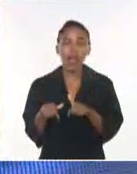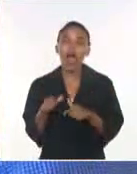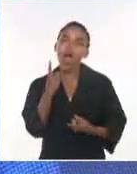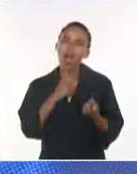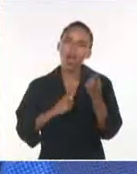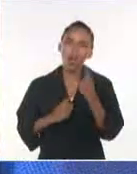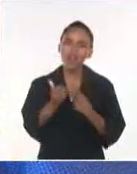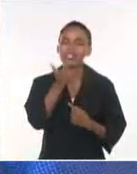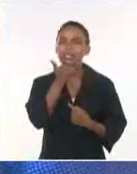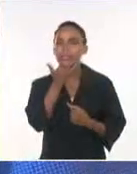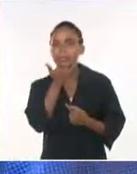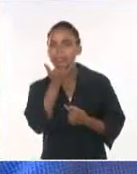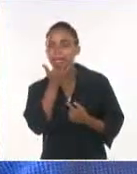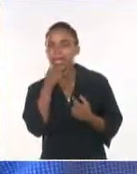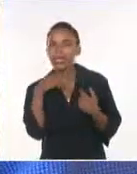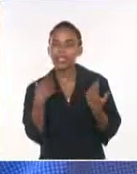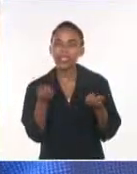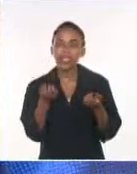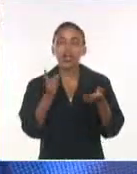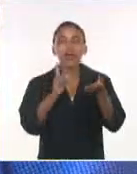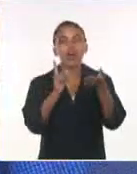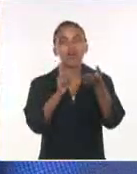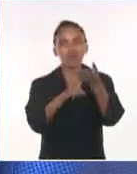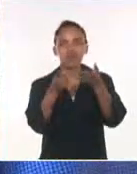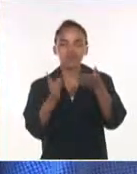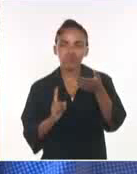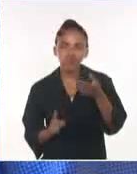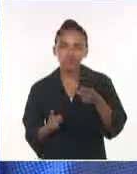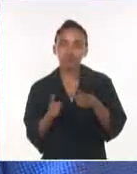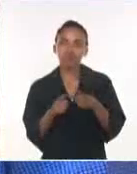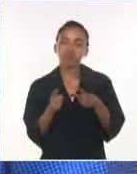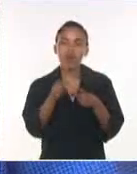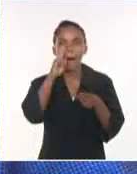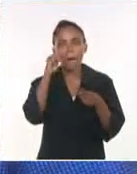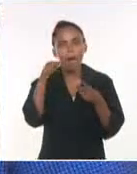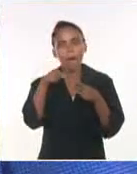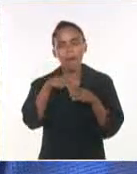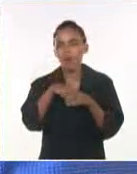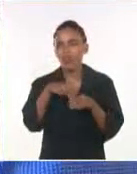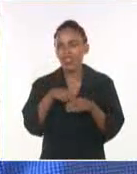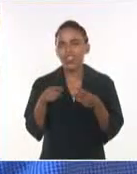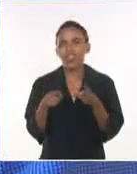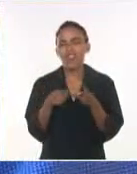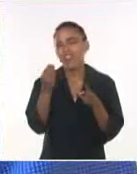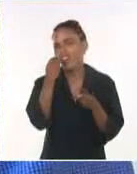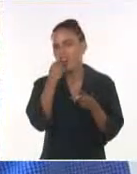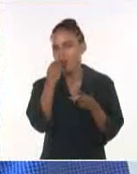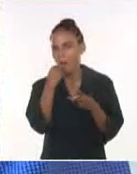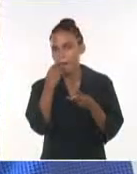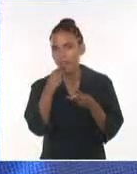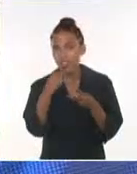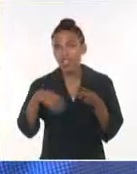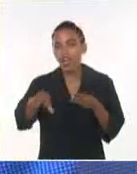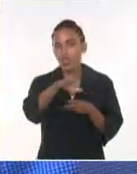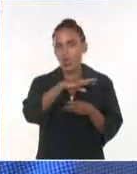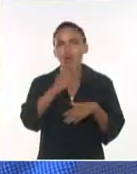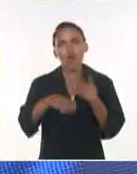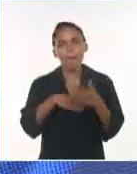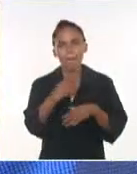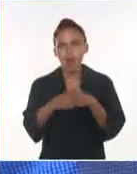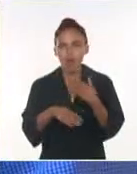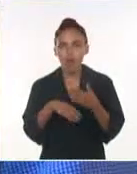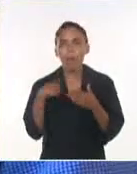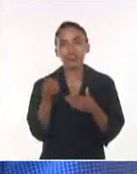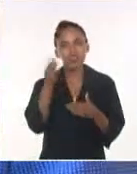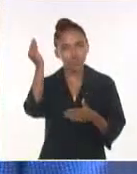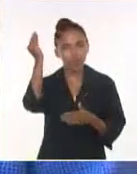conocemos todos, con el tema energético, con los portadores energéticos, con el tema de la alimentación, que también es otra de las cuestiones que hay que